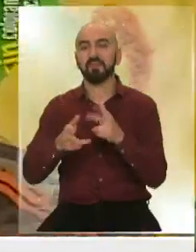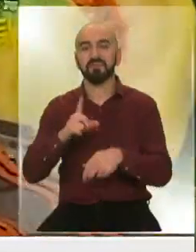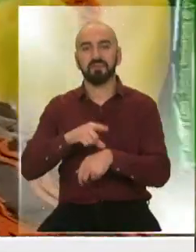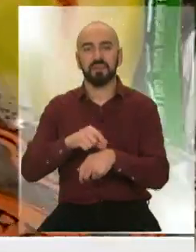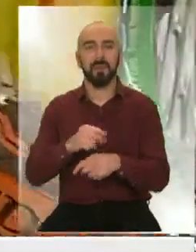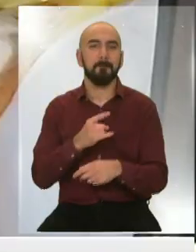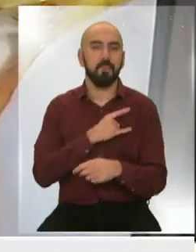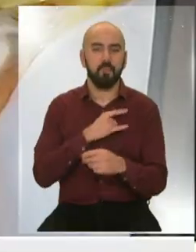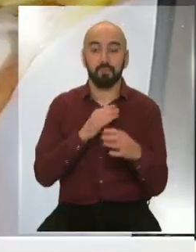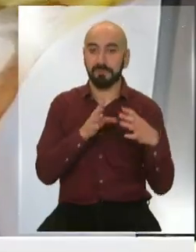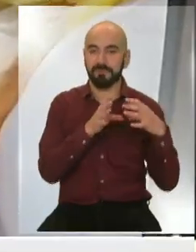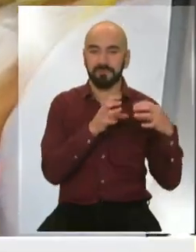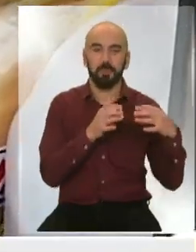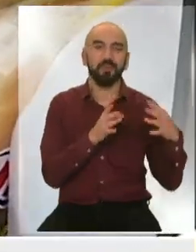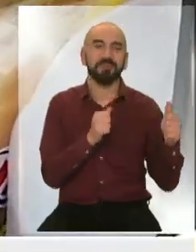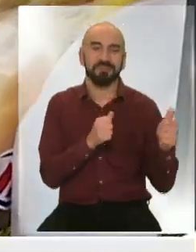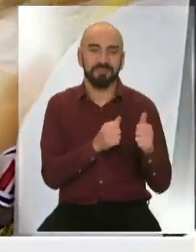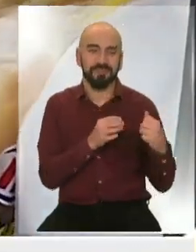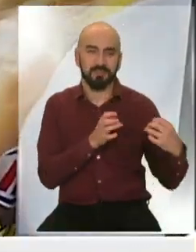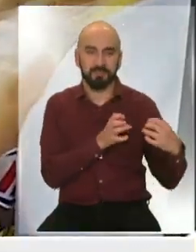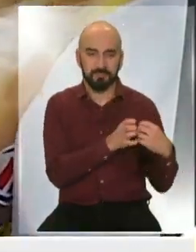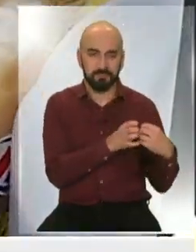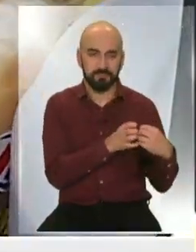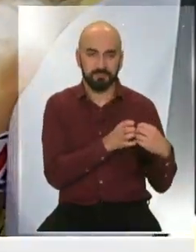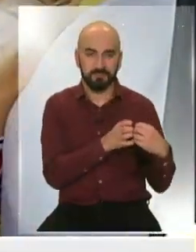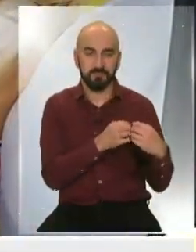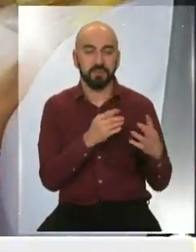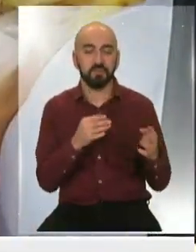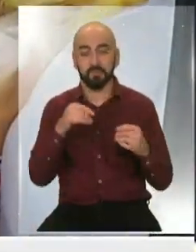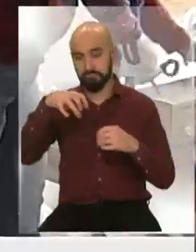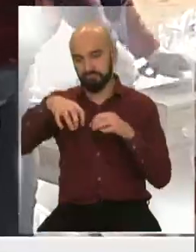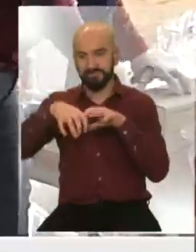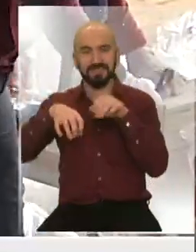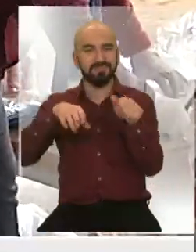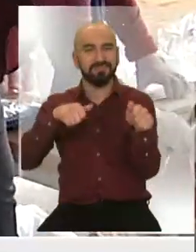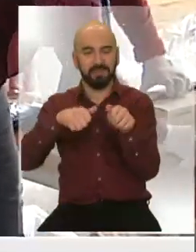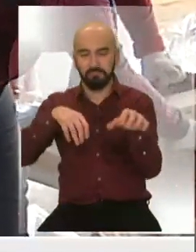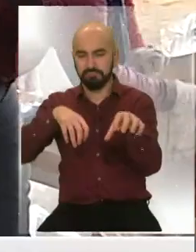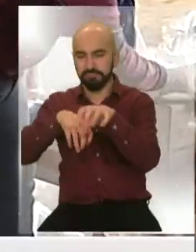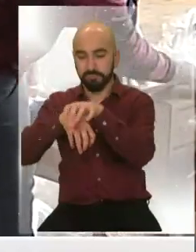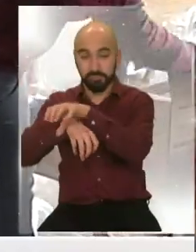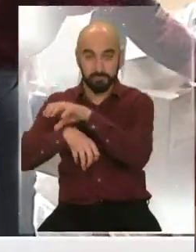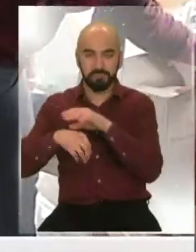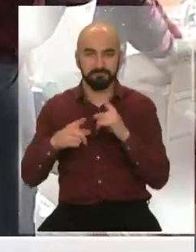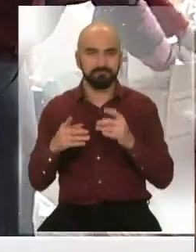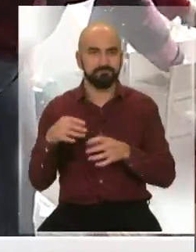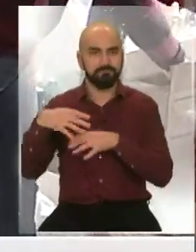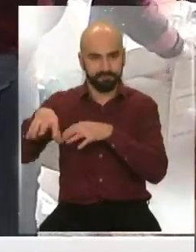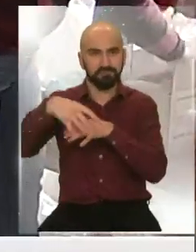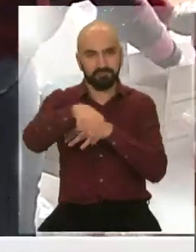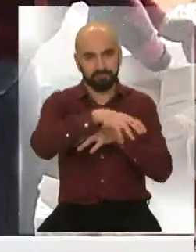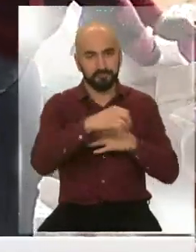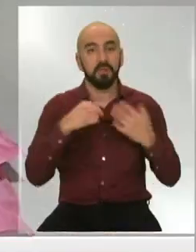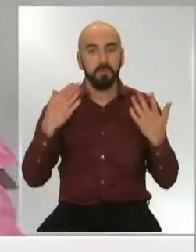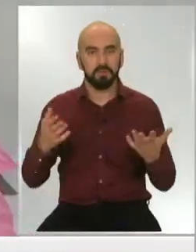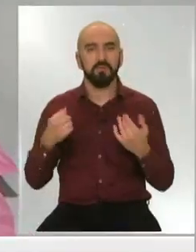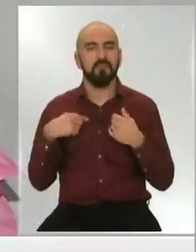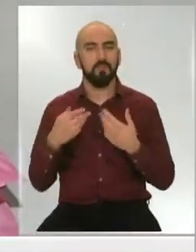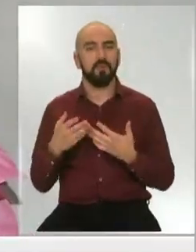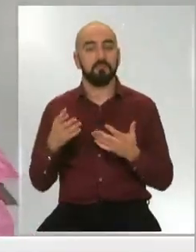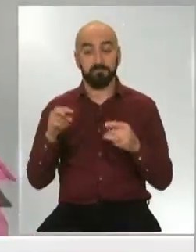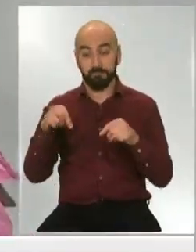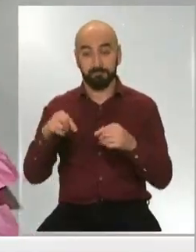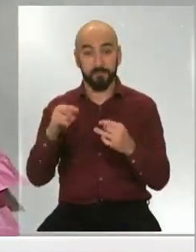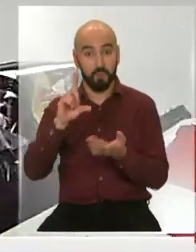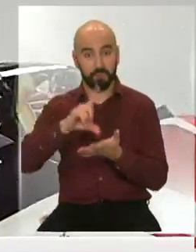comunas que están aledañas a los lugares de acopio. Y con la ayuda del mundo municipal vamos a trasladar desde estos lugares de